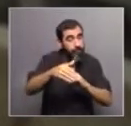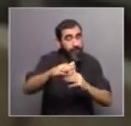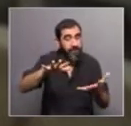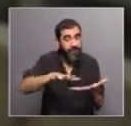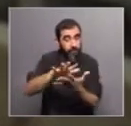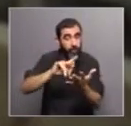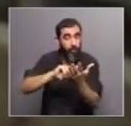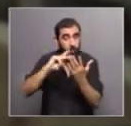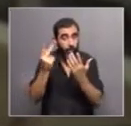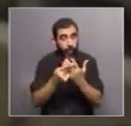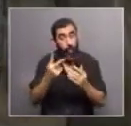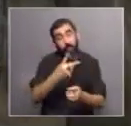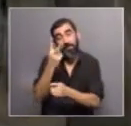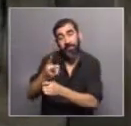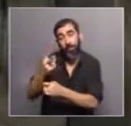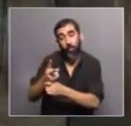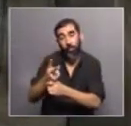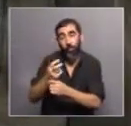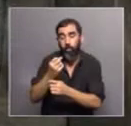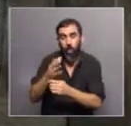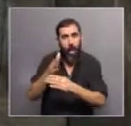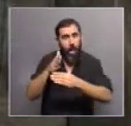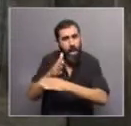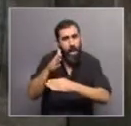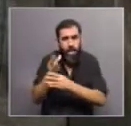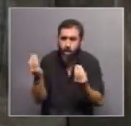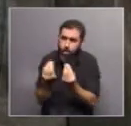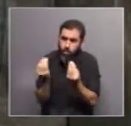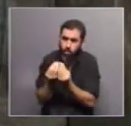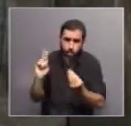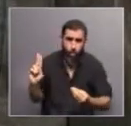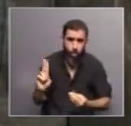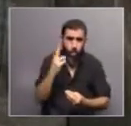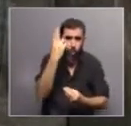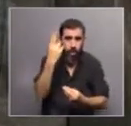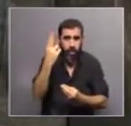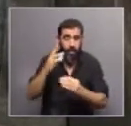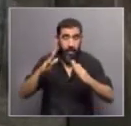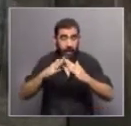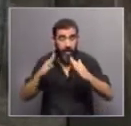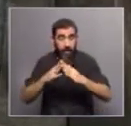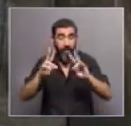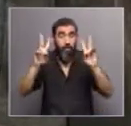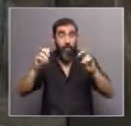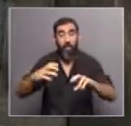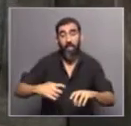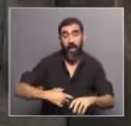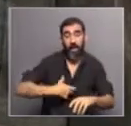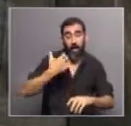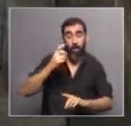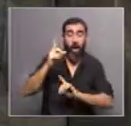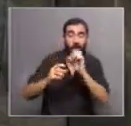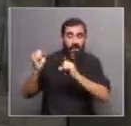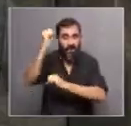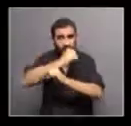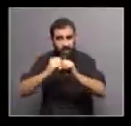del proyecto. Y el otro es la gran utilización de leña que tenemos en Uruguay en el sector residencial para calefacción, muchas veces con tecnologías